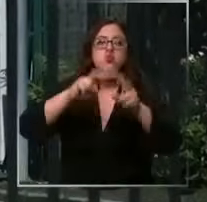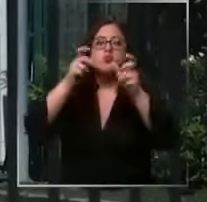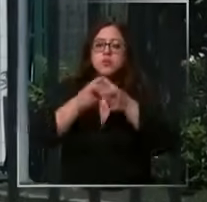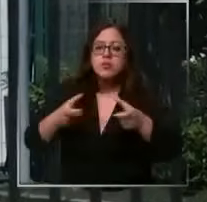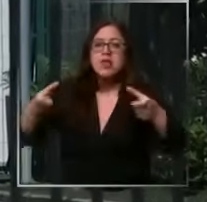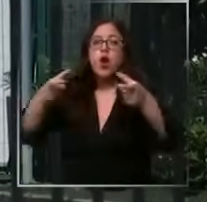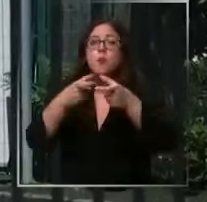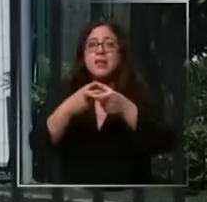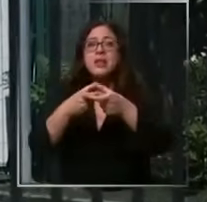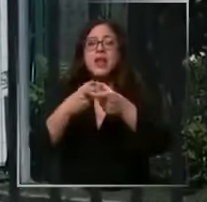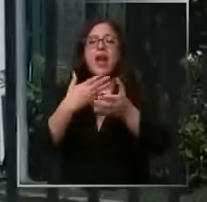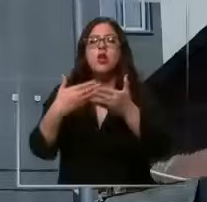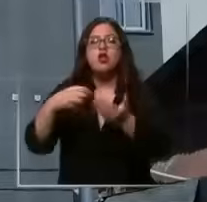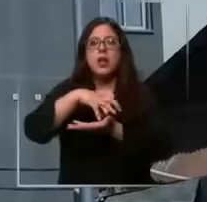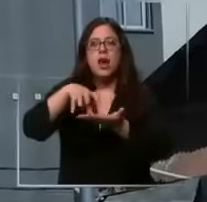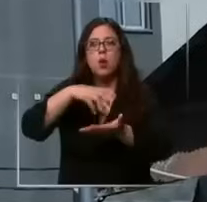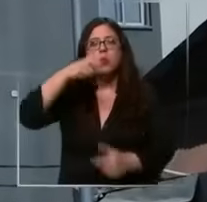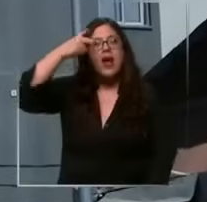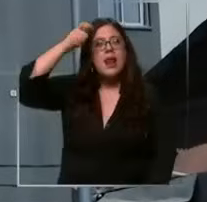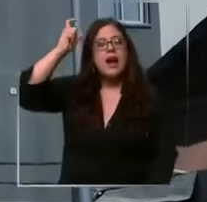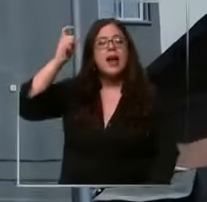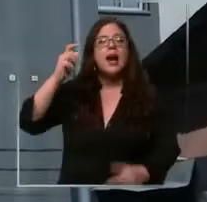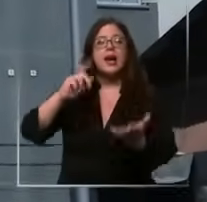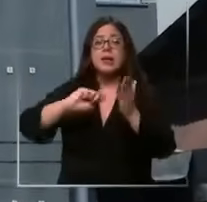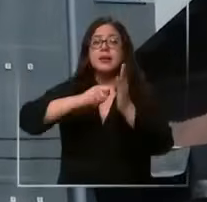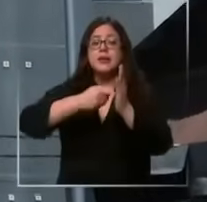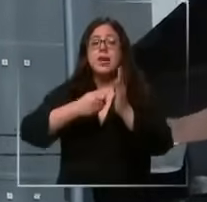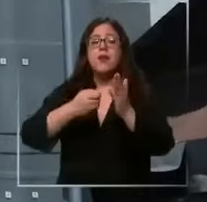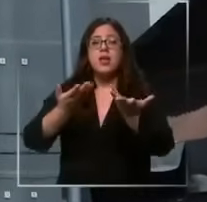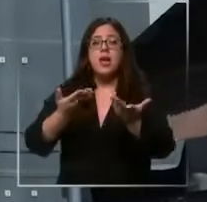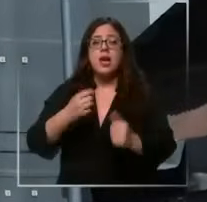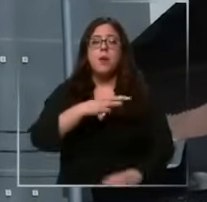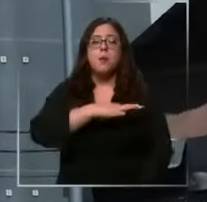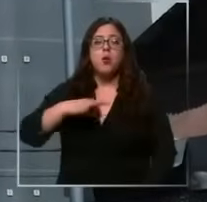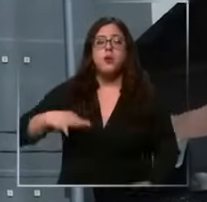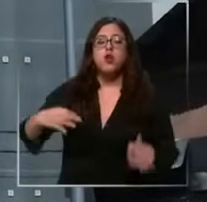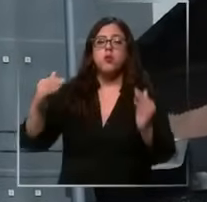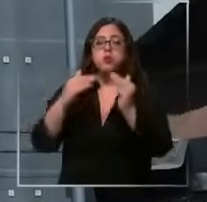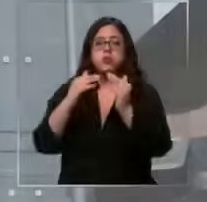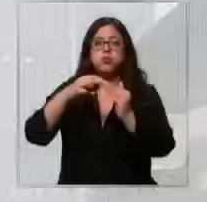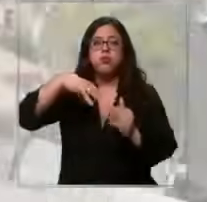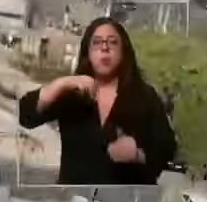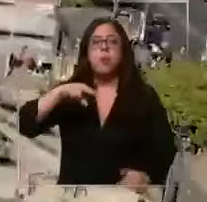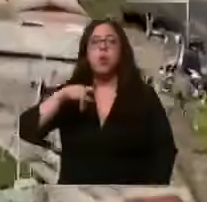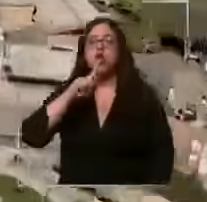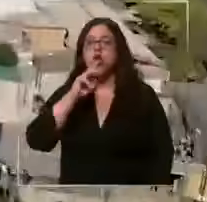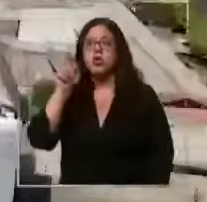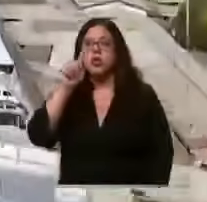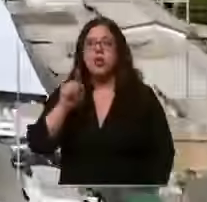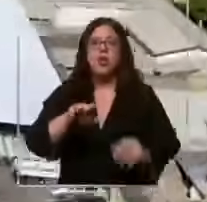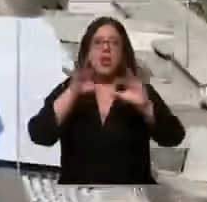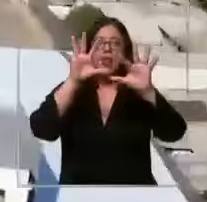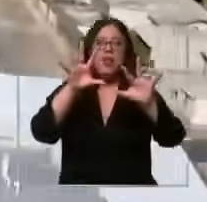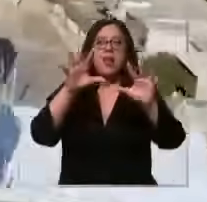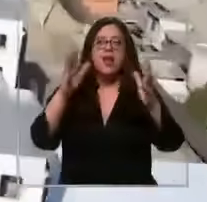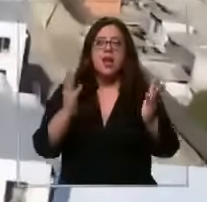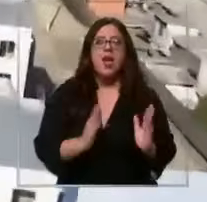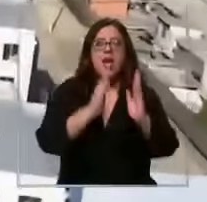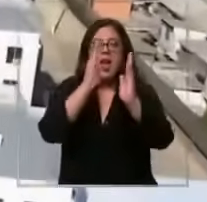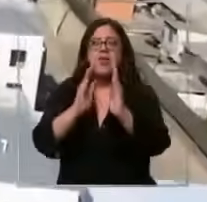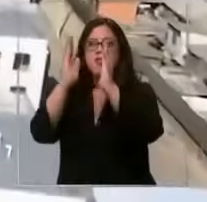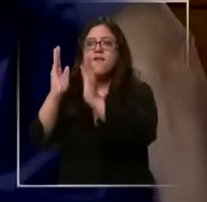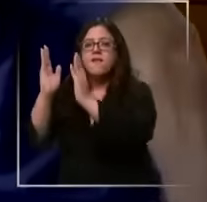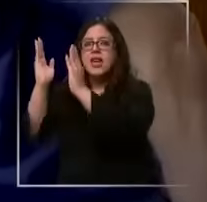de allegados en La Granja. Las llaves fueron entregadas por el propio ministro de Vivienda, Carlos Montes. 10 edificios con viviendas, de